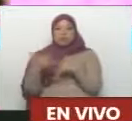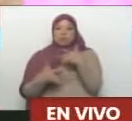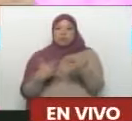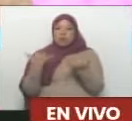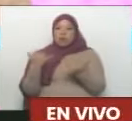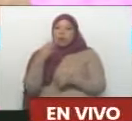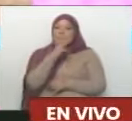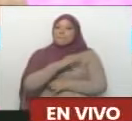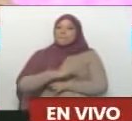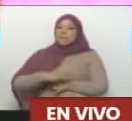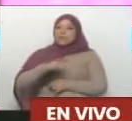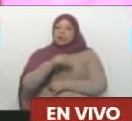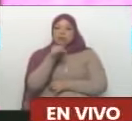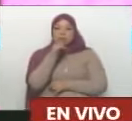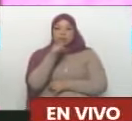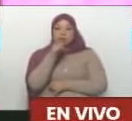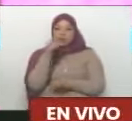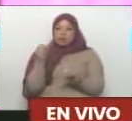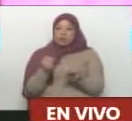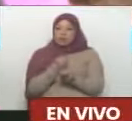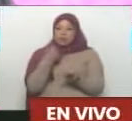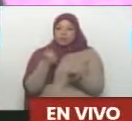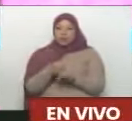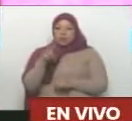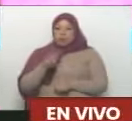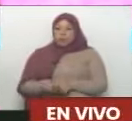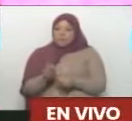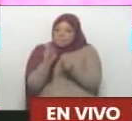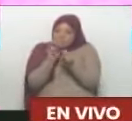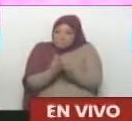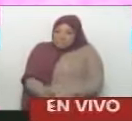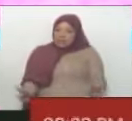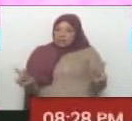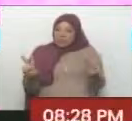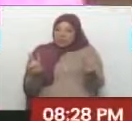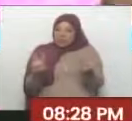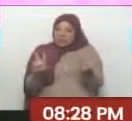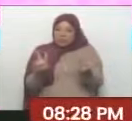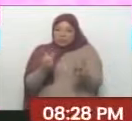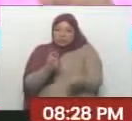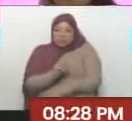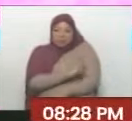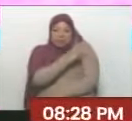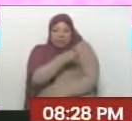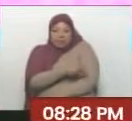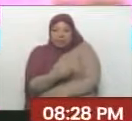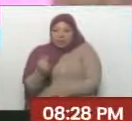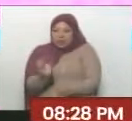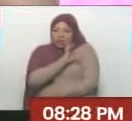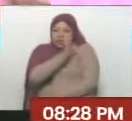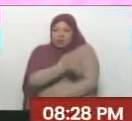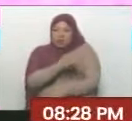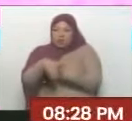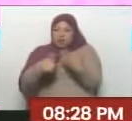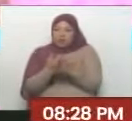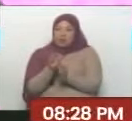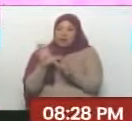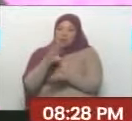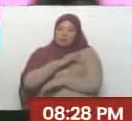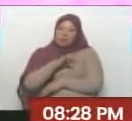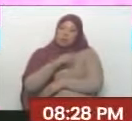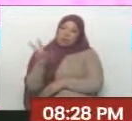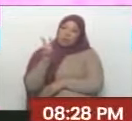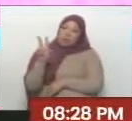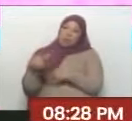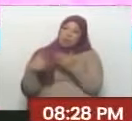esta gran misión que están haciendo también es vitamina, porque le inyecta fuerza y energía al alma nacional, como